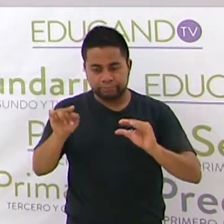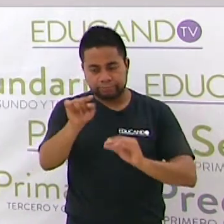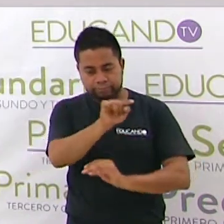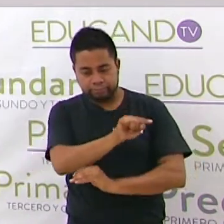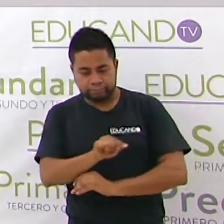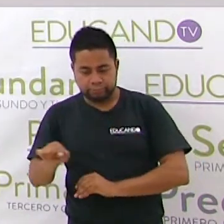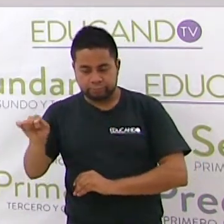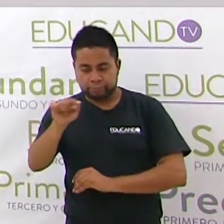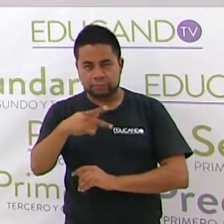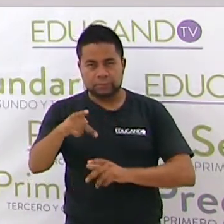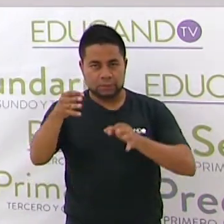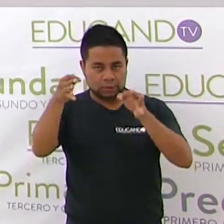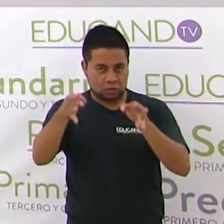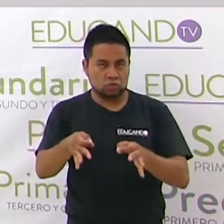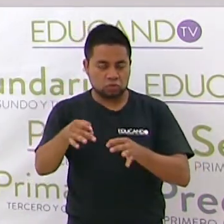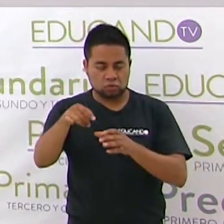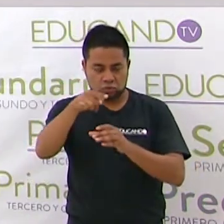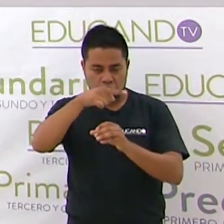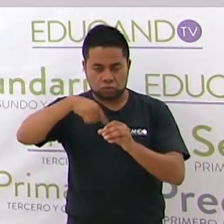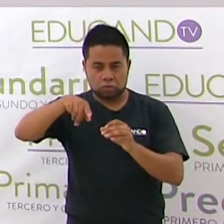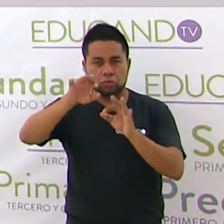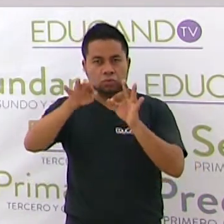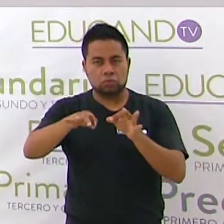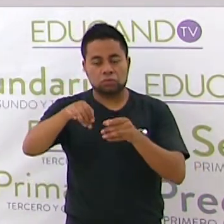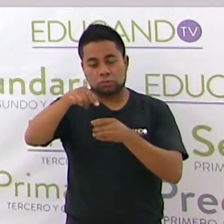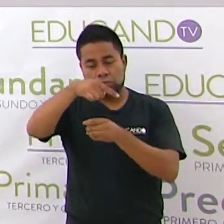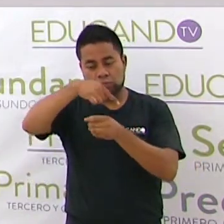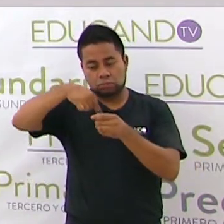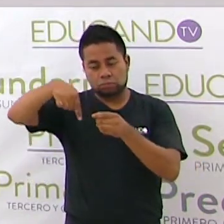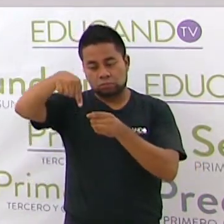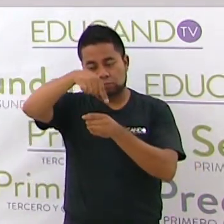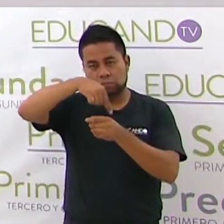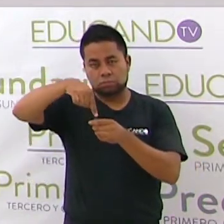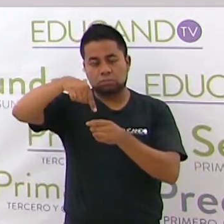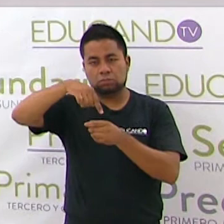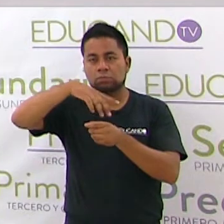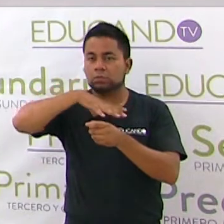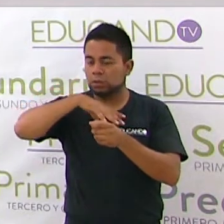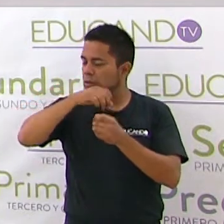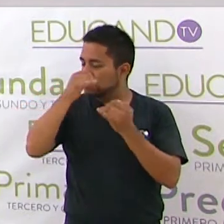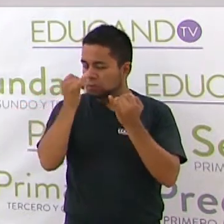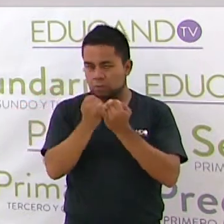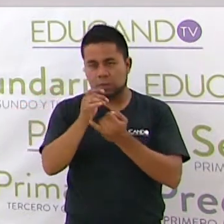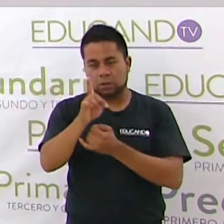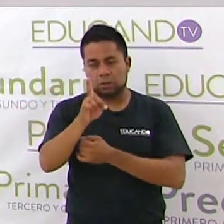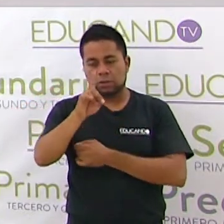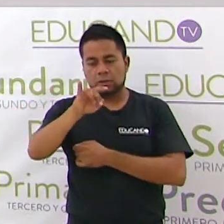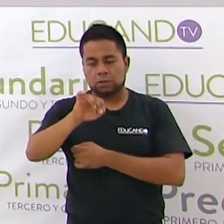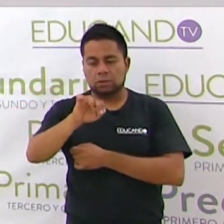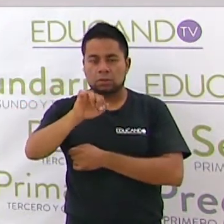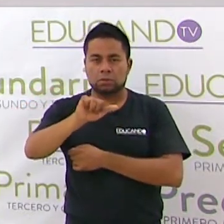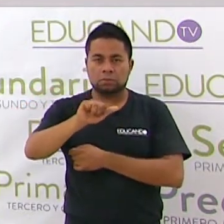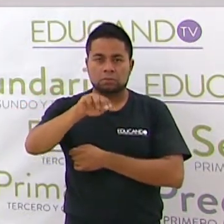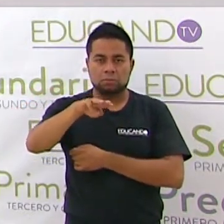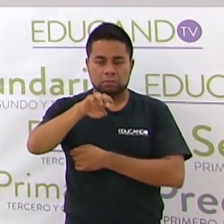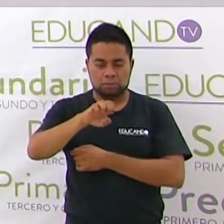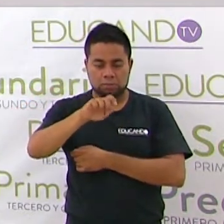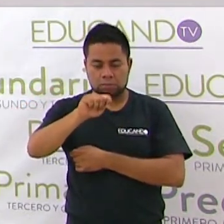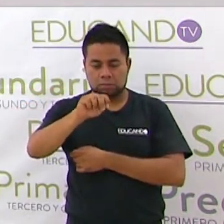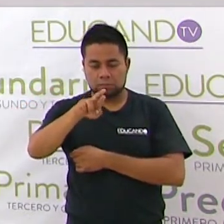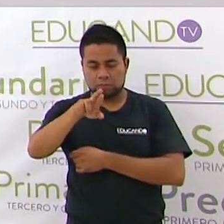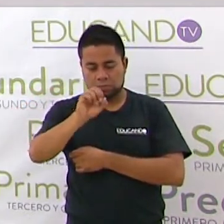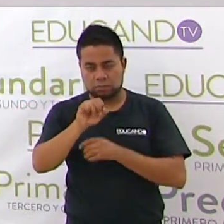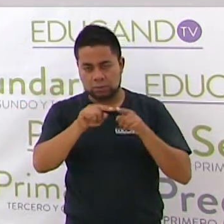pero es una circunferencia. Y esta circunferencia tiene un diámetro que tenemos acá